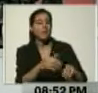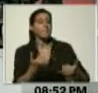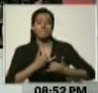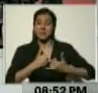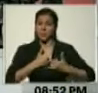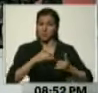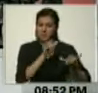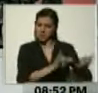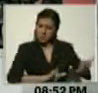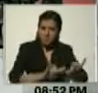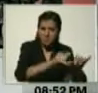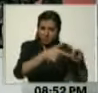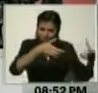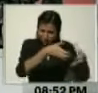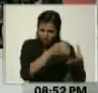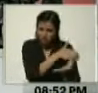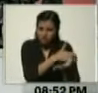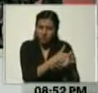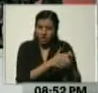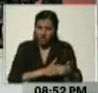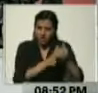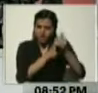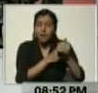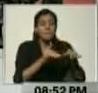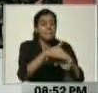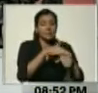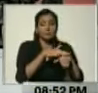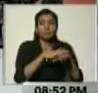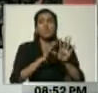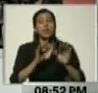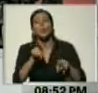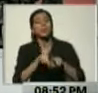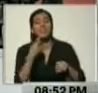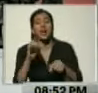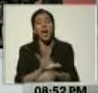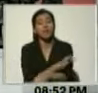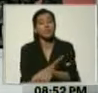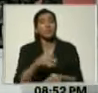ellos. Bueno, ¿cómo decía la canción? Que los perdone.